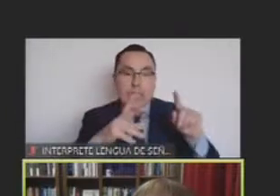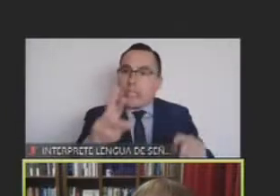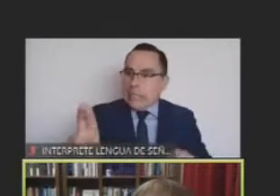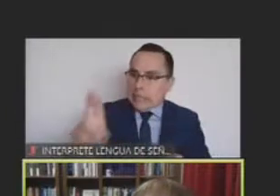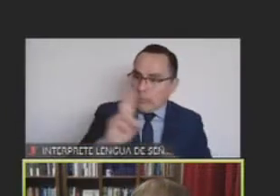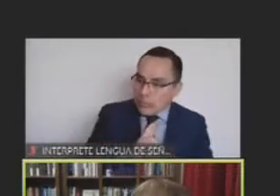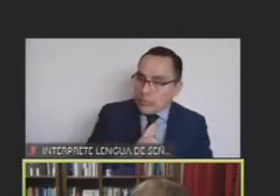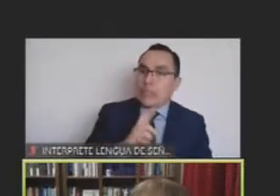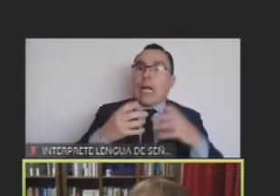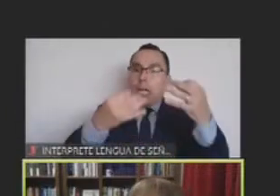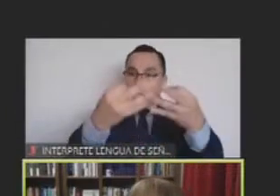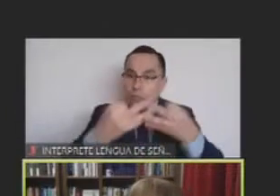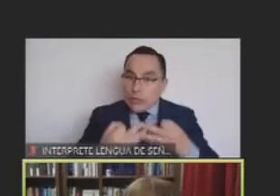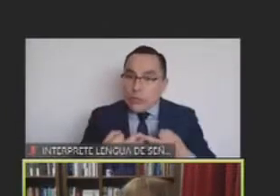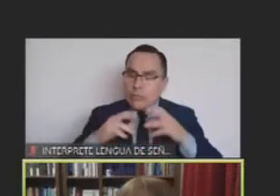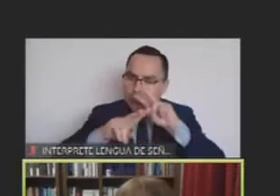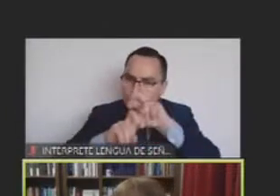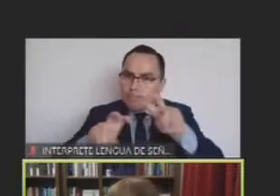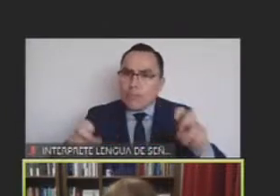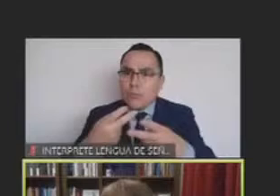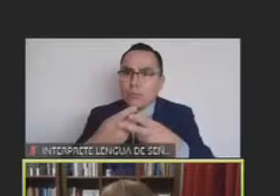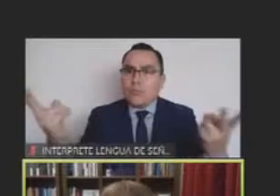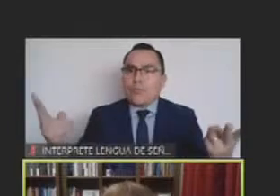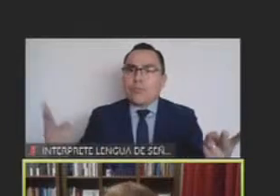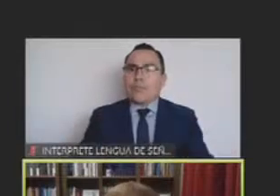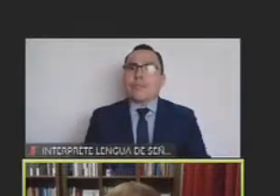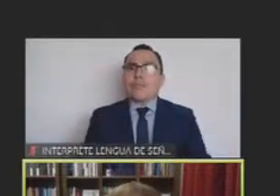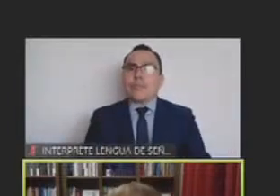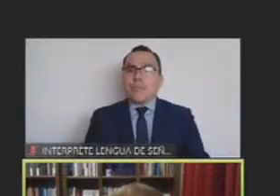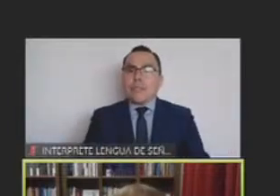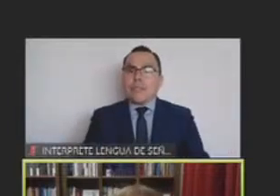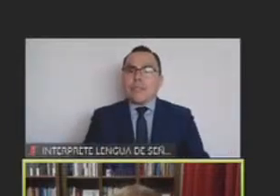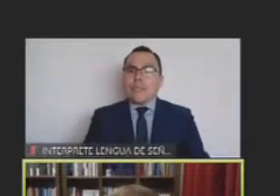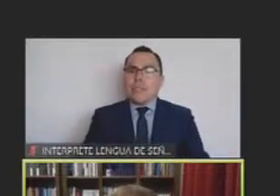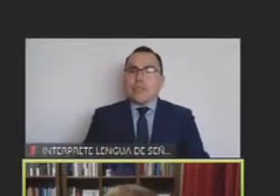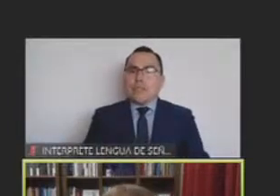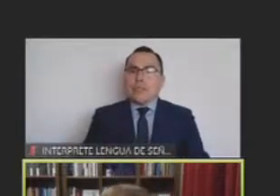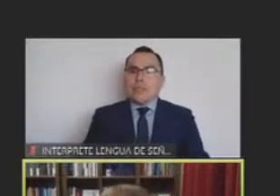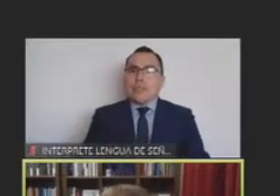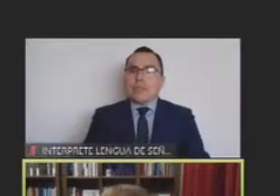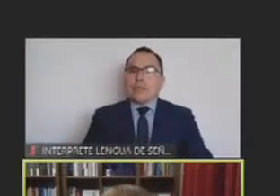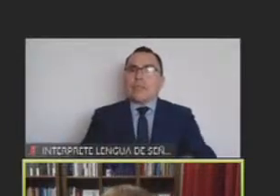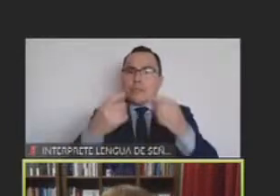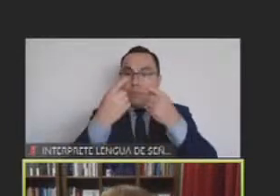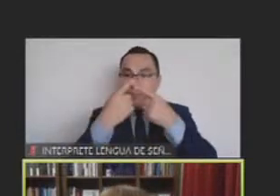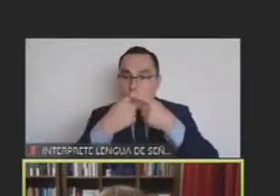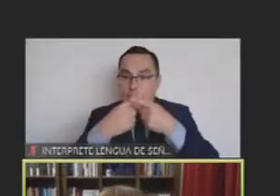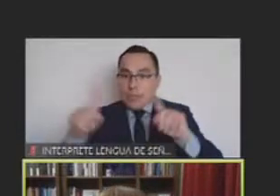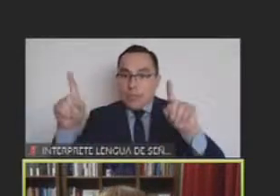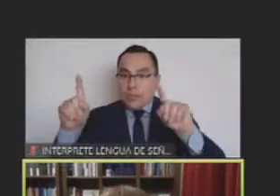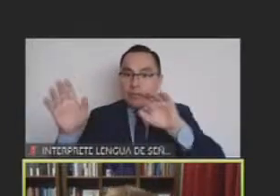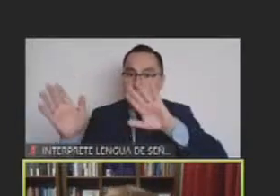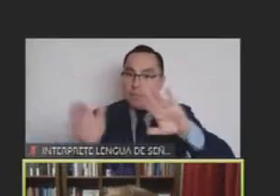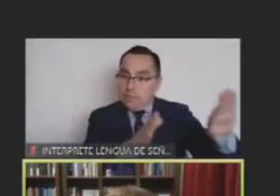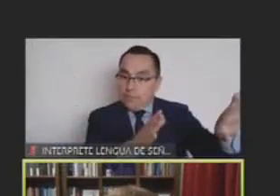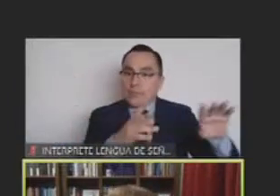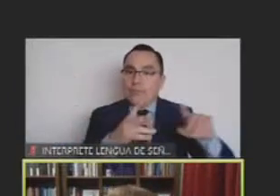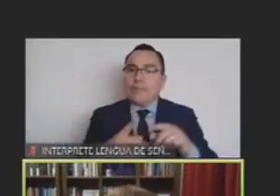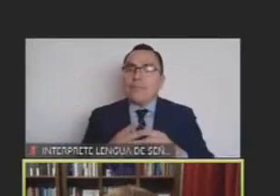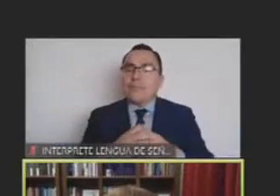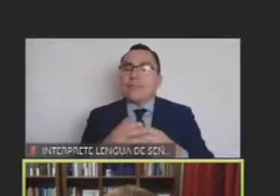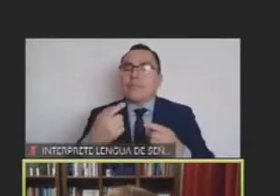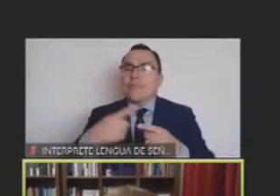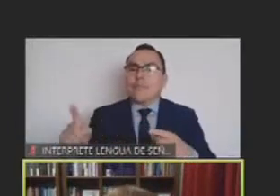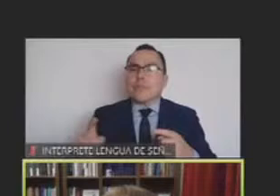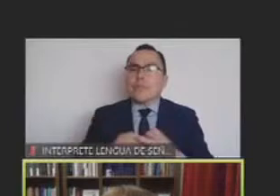la accountability, al escrutinio público. Y para terminar, otra frase que me parece importante. En la teoría constitucional, el